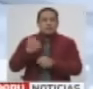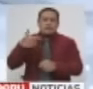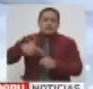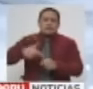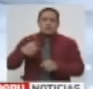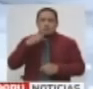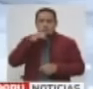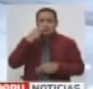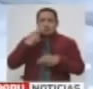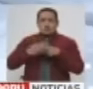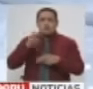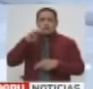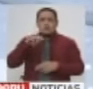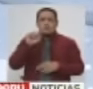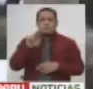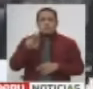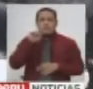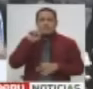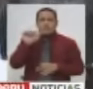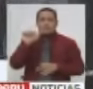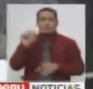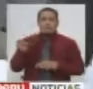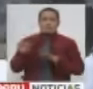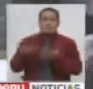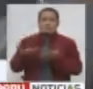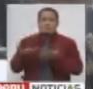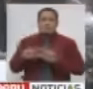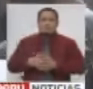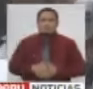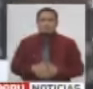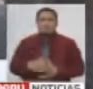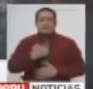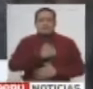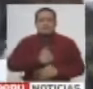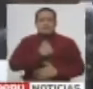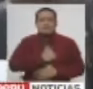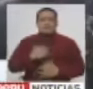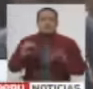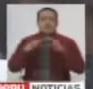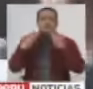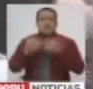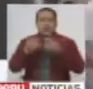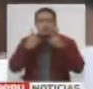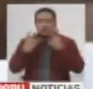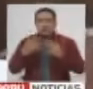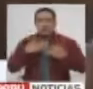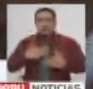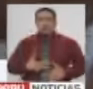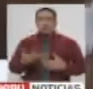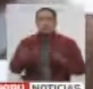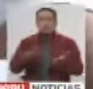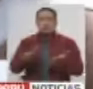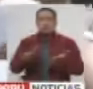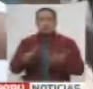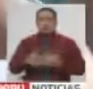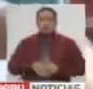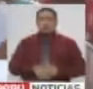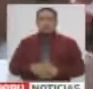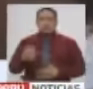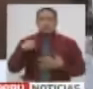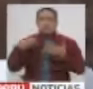fue identificada como María Torres Meneses. Hasta el lugar llegaron los familiares para reconocer el cuerpo. Sí, señora.